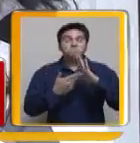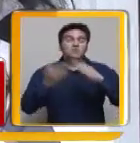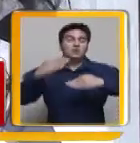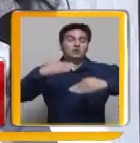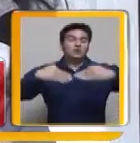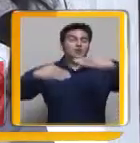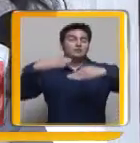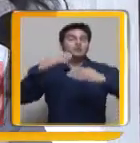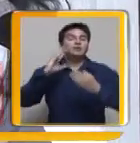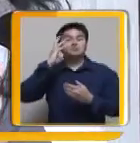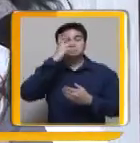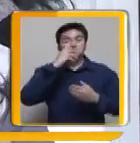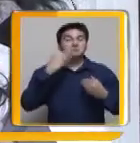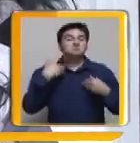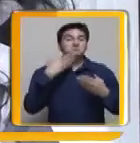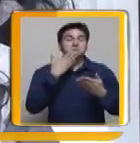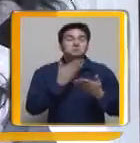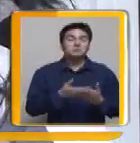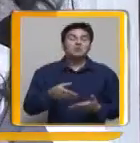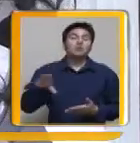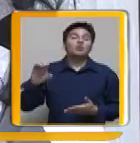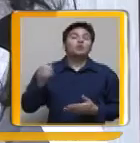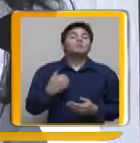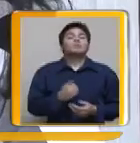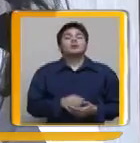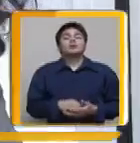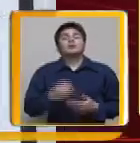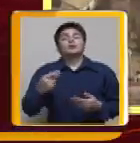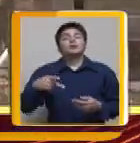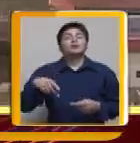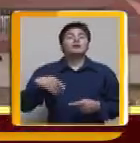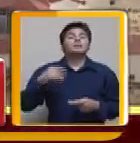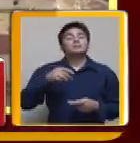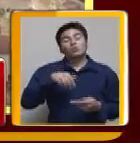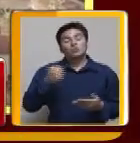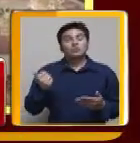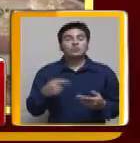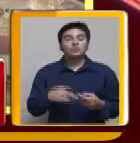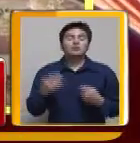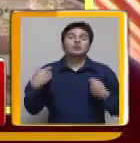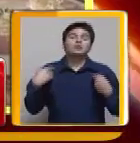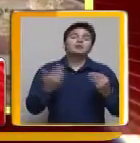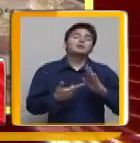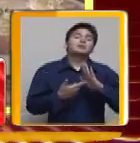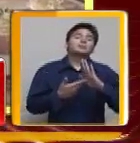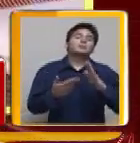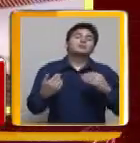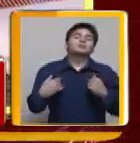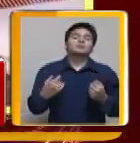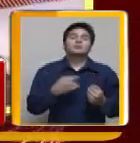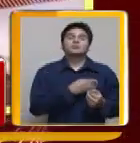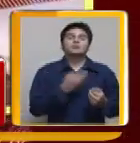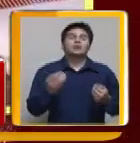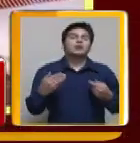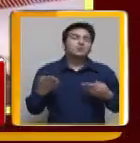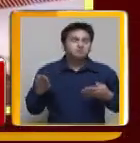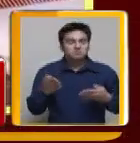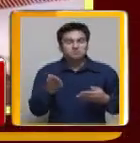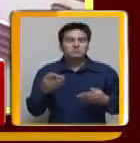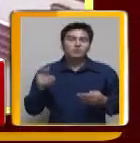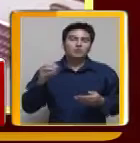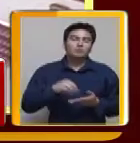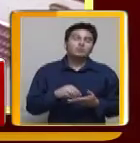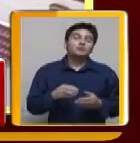magistrales dictadas por arquitectos que vienen de Colombia, Ecuador, el Perú. Paralelamente a las conferencias magistrales,